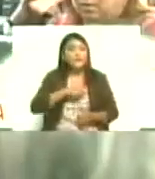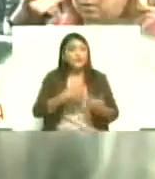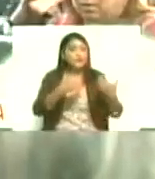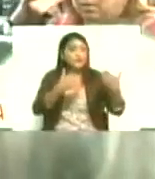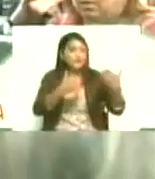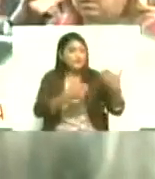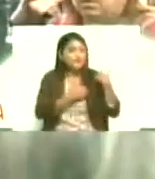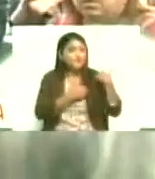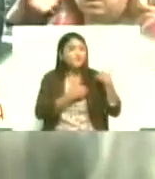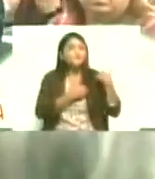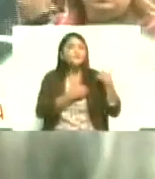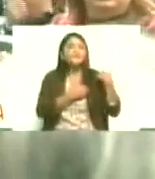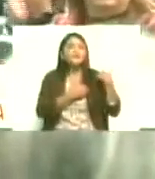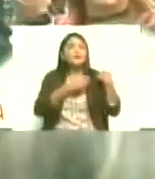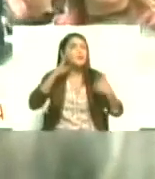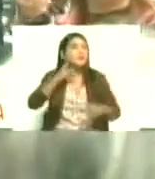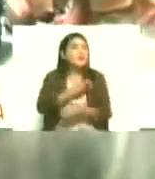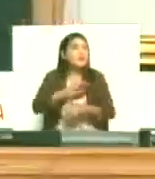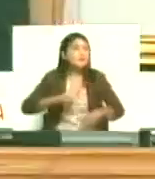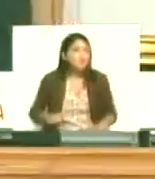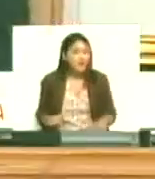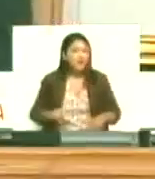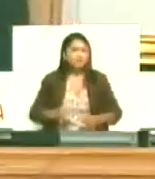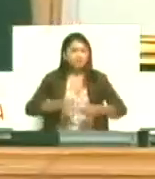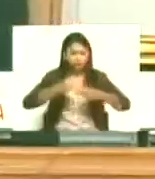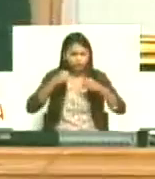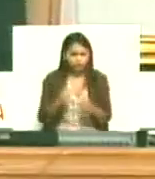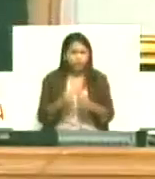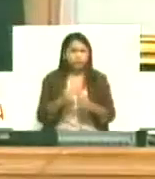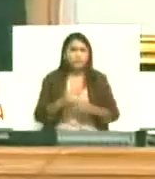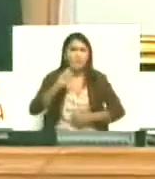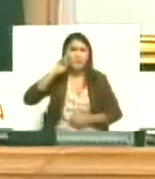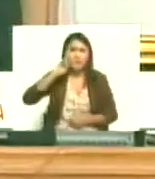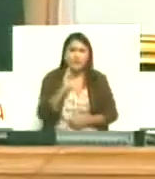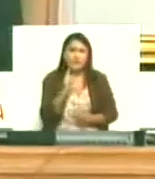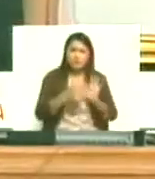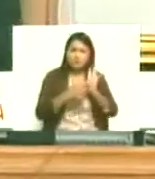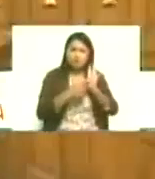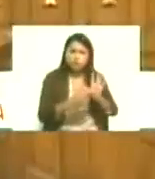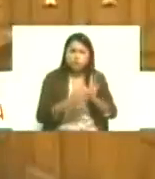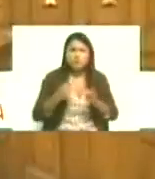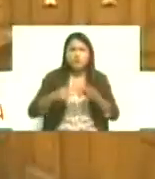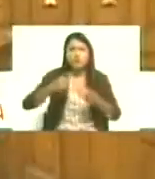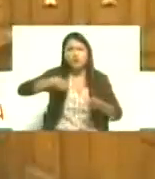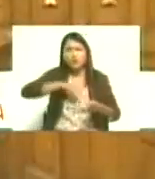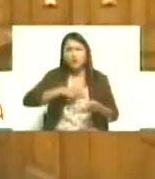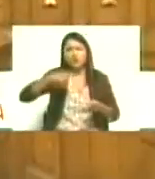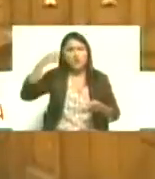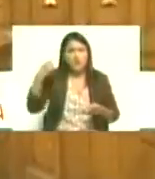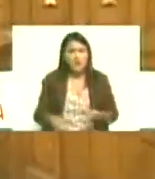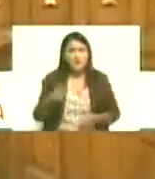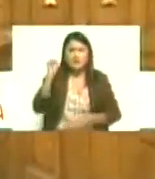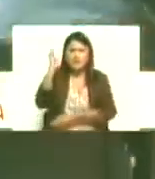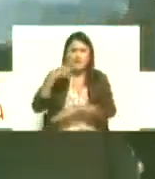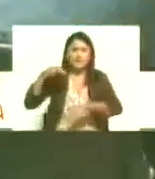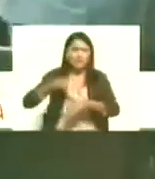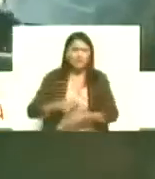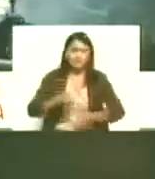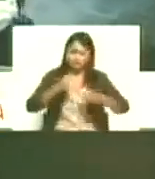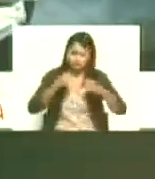Armada Nacional Bolivariana dispuesta. Nosotros tenemos un Parlamento